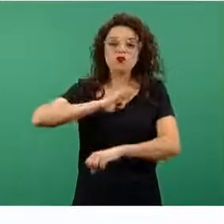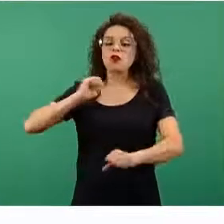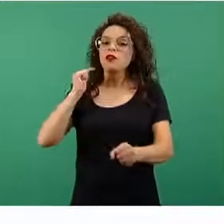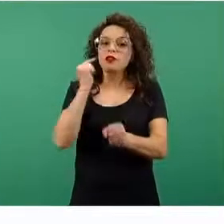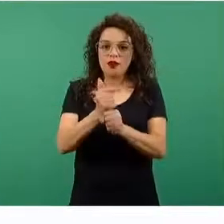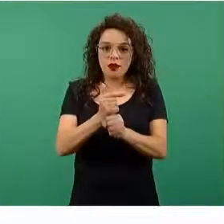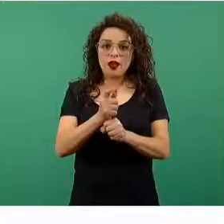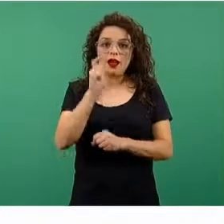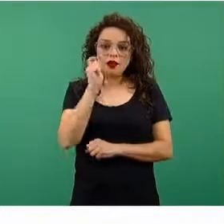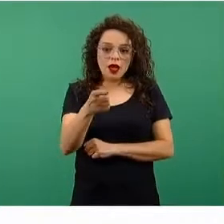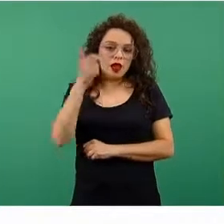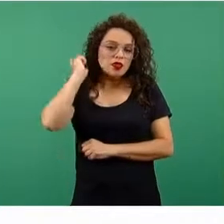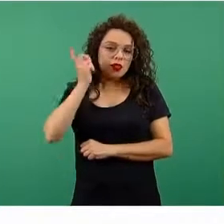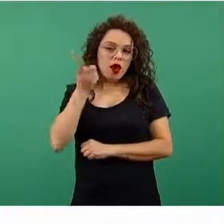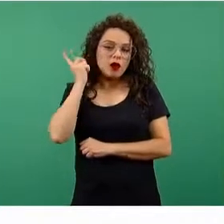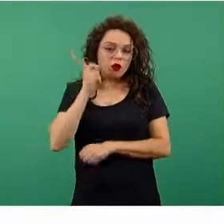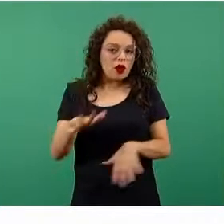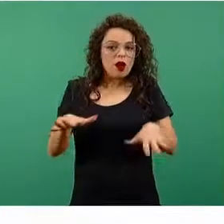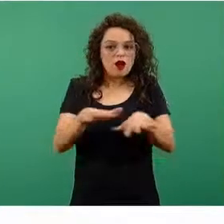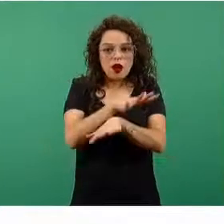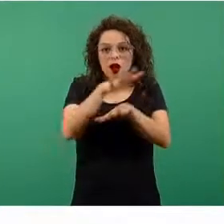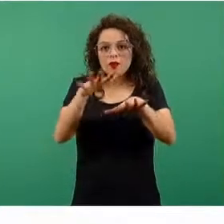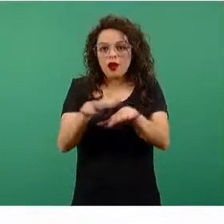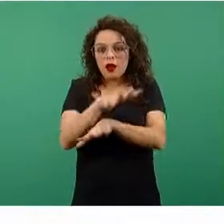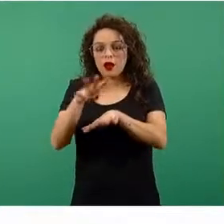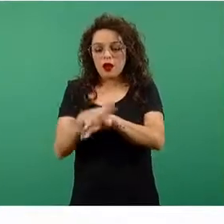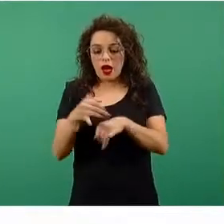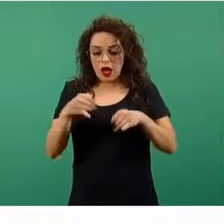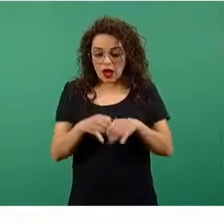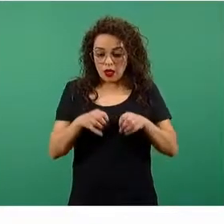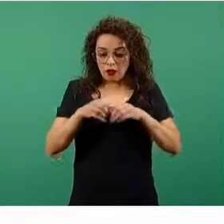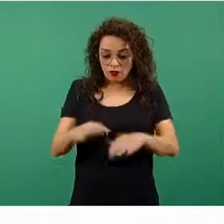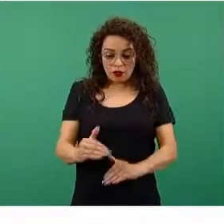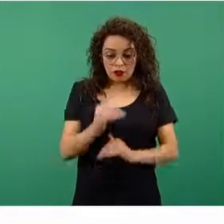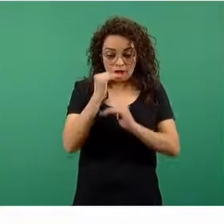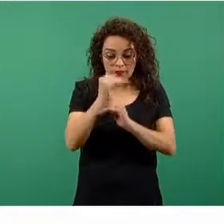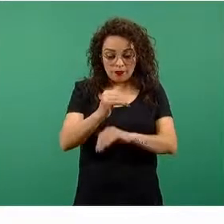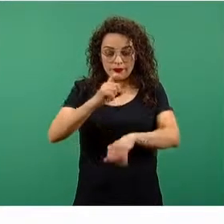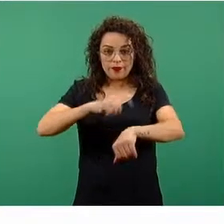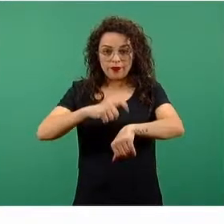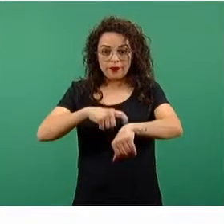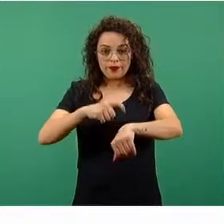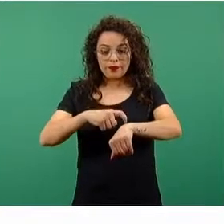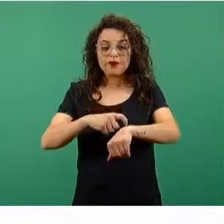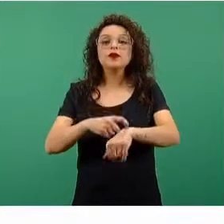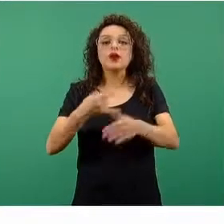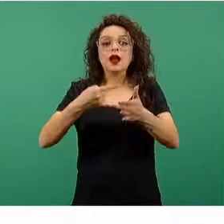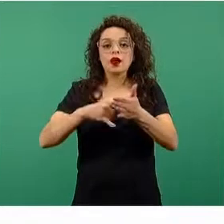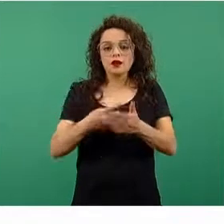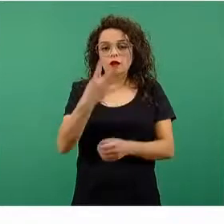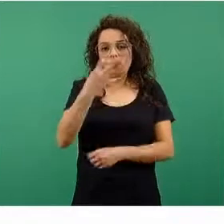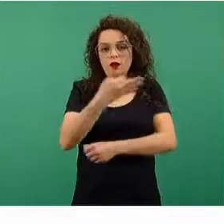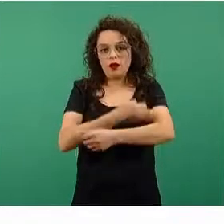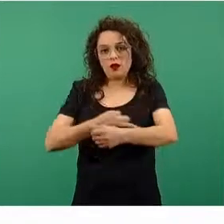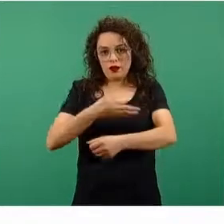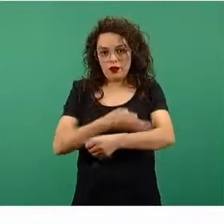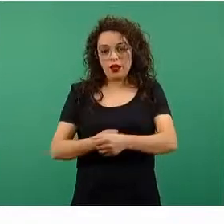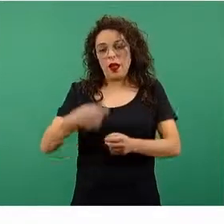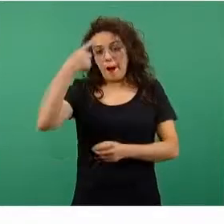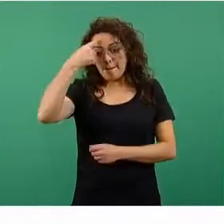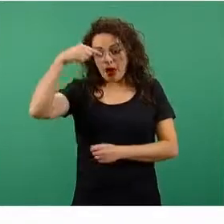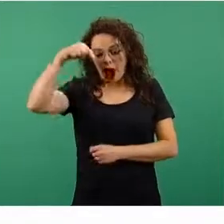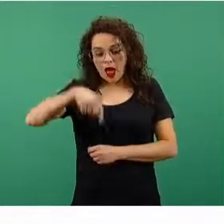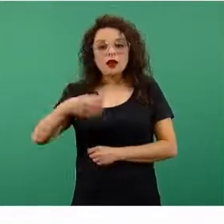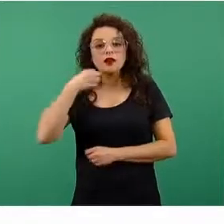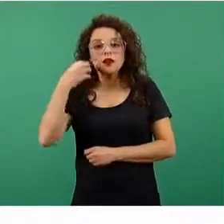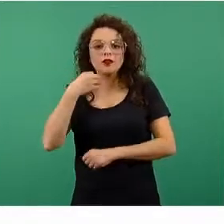con día va cambiando los números. El corte de información lo hacemos a las 16 horas para estar en condiciones de presentarlo aquí en la